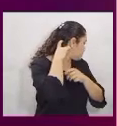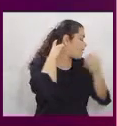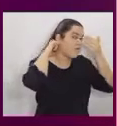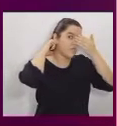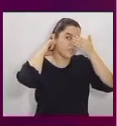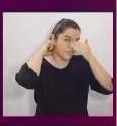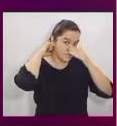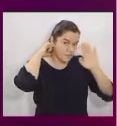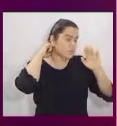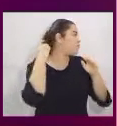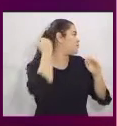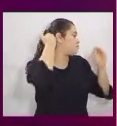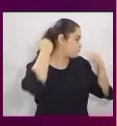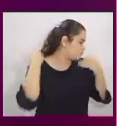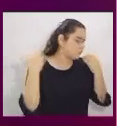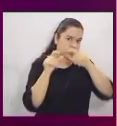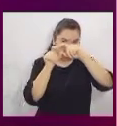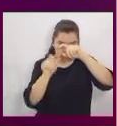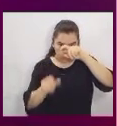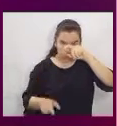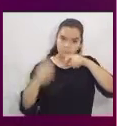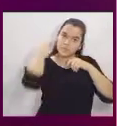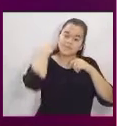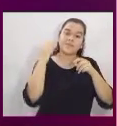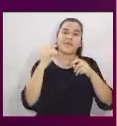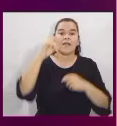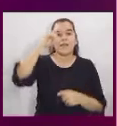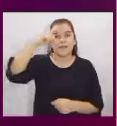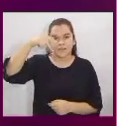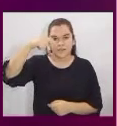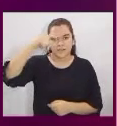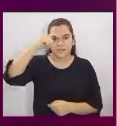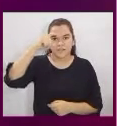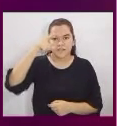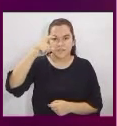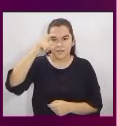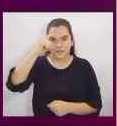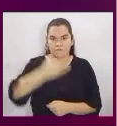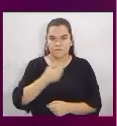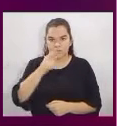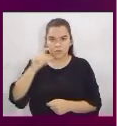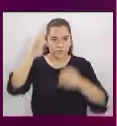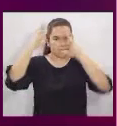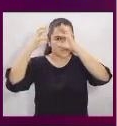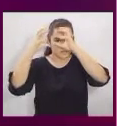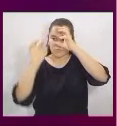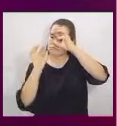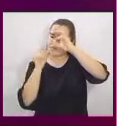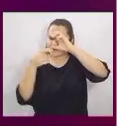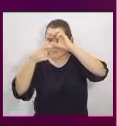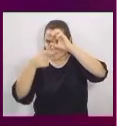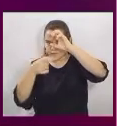encéfalo contiene entonces al cerebelo, que está situado en la parte de la nuca, en la zona de la cabeza.